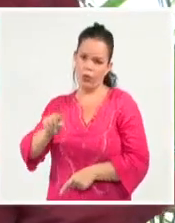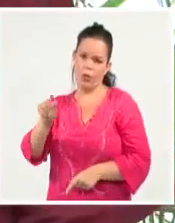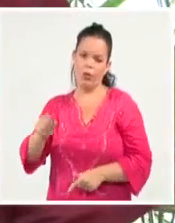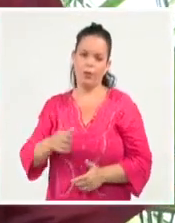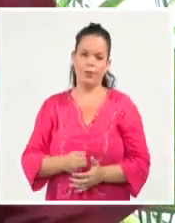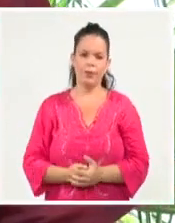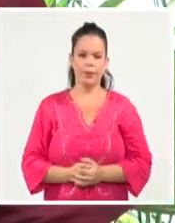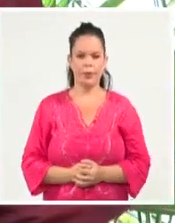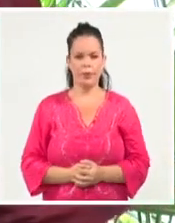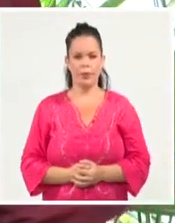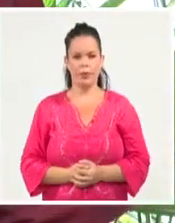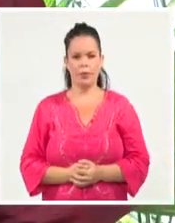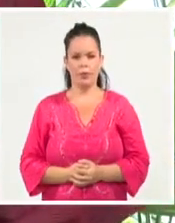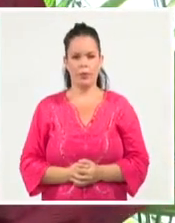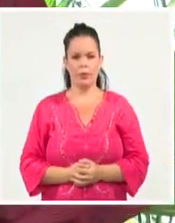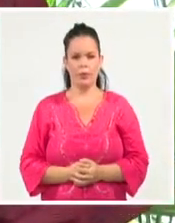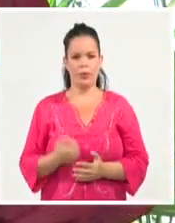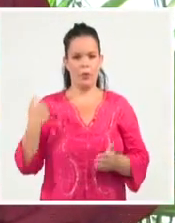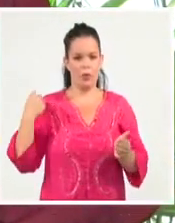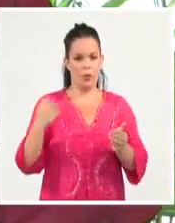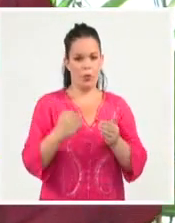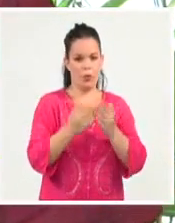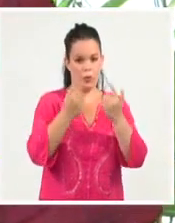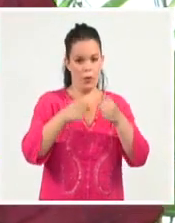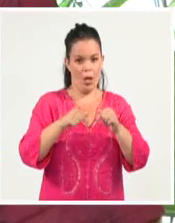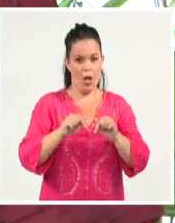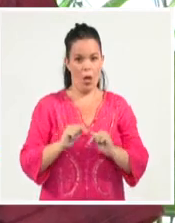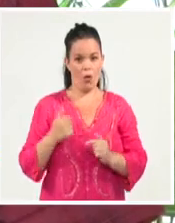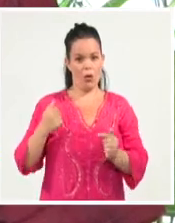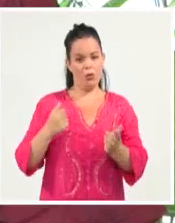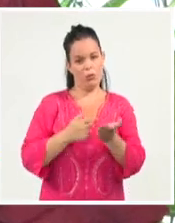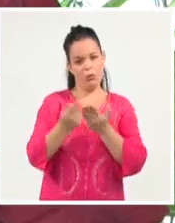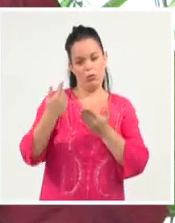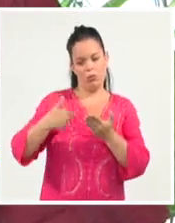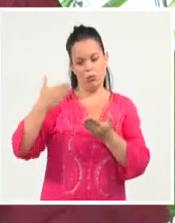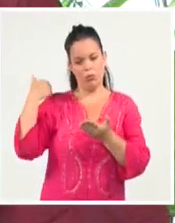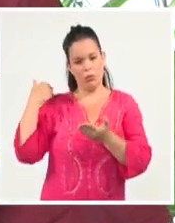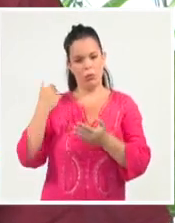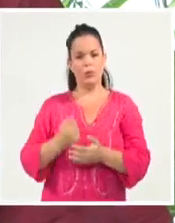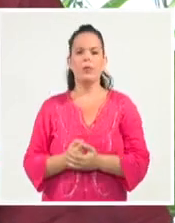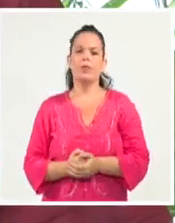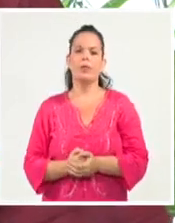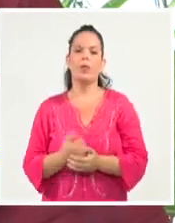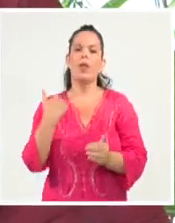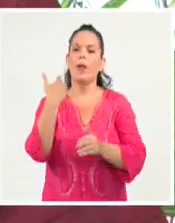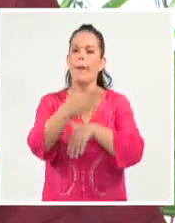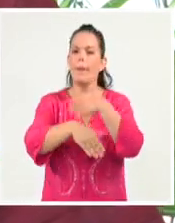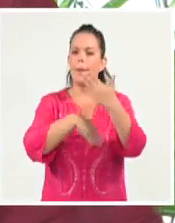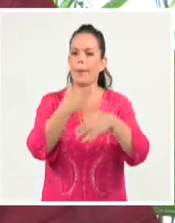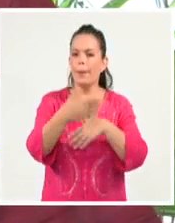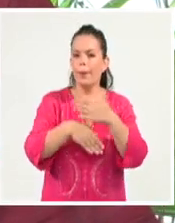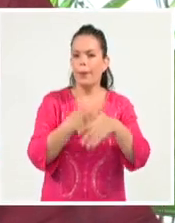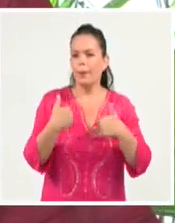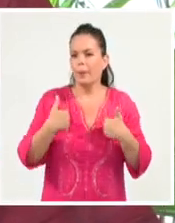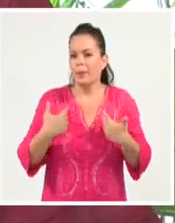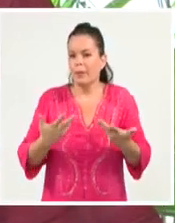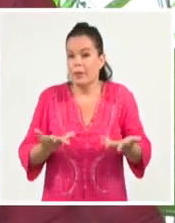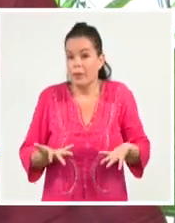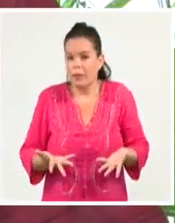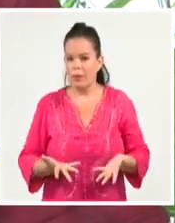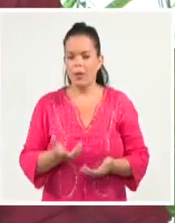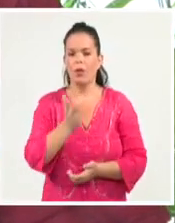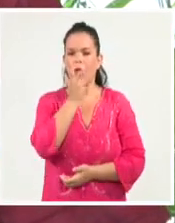Durante los últimos días, el sistema de salud ha estado presentando limitaciones con la cobertura de oxígeno